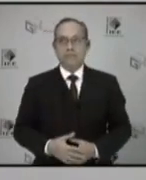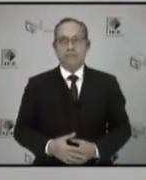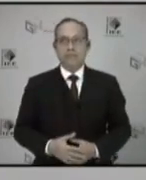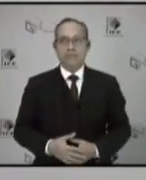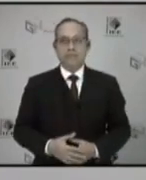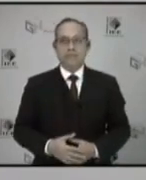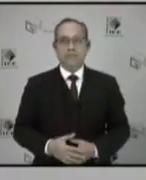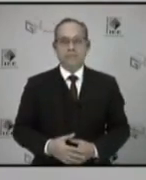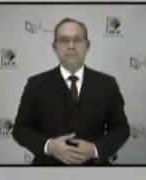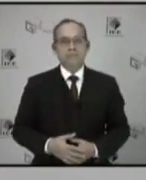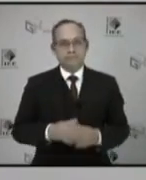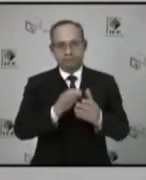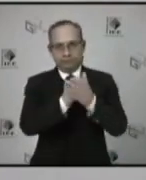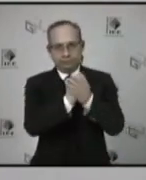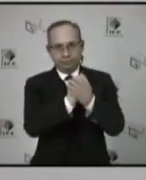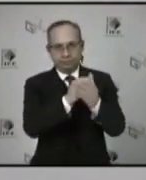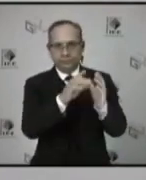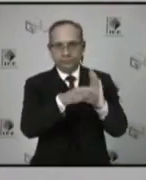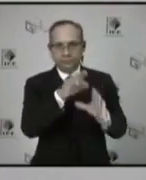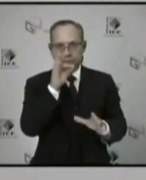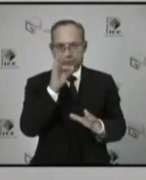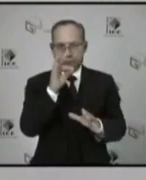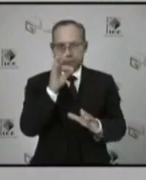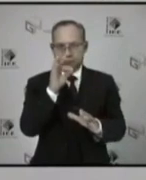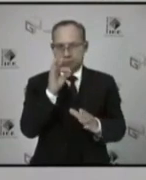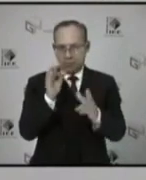las que envió la ciudadanía.